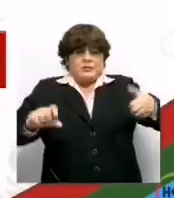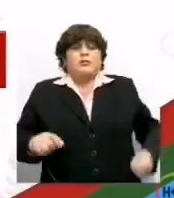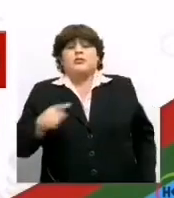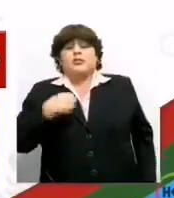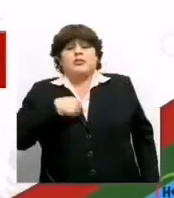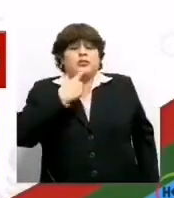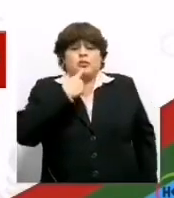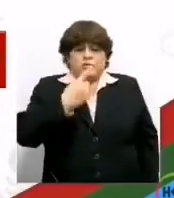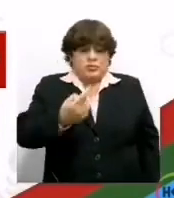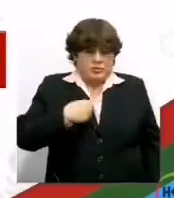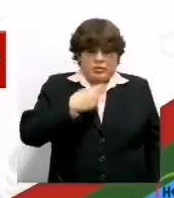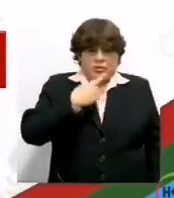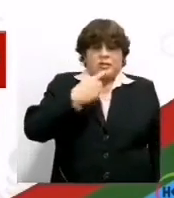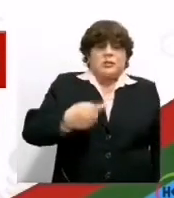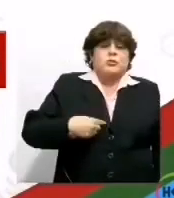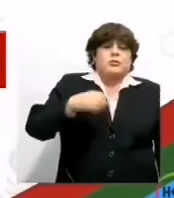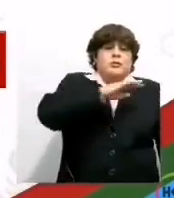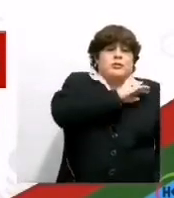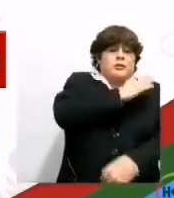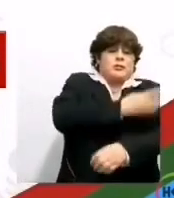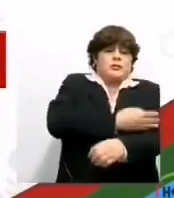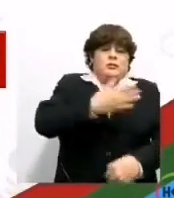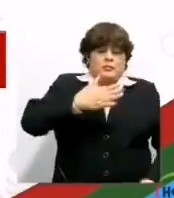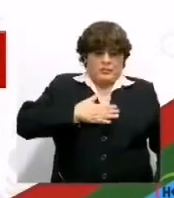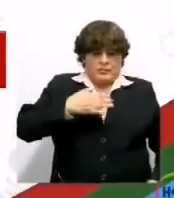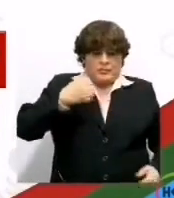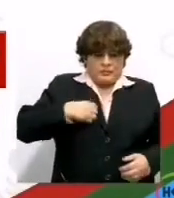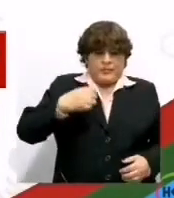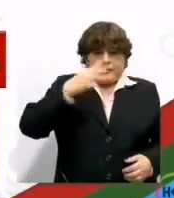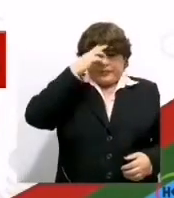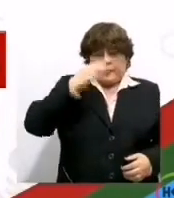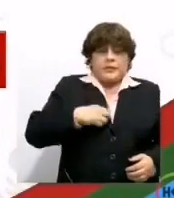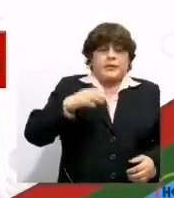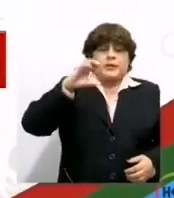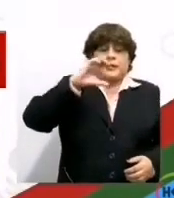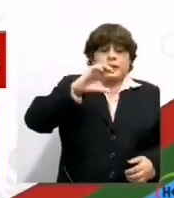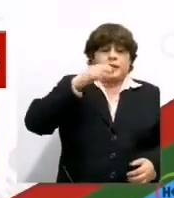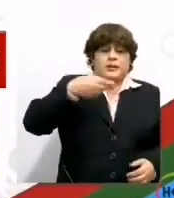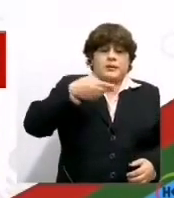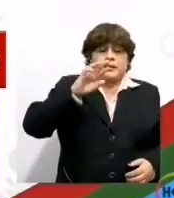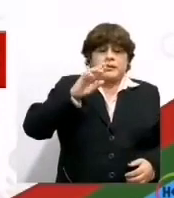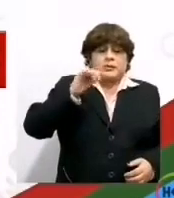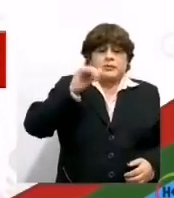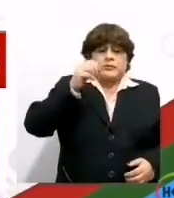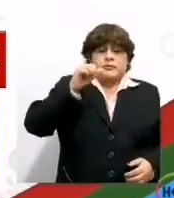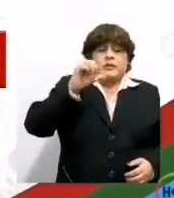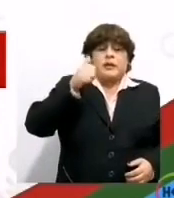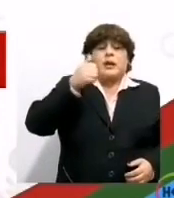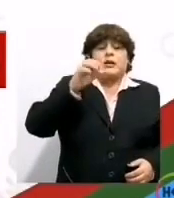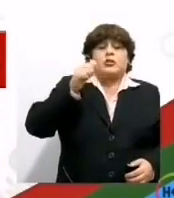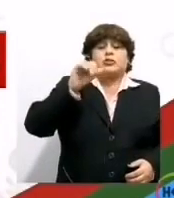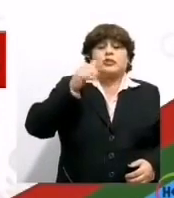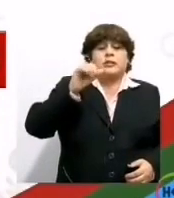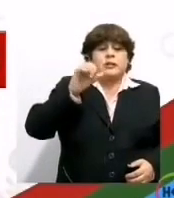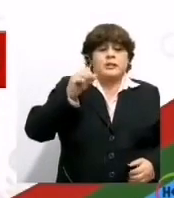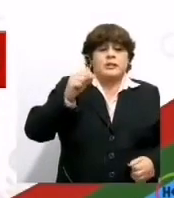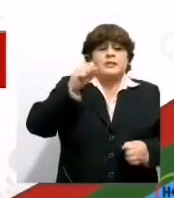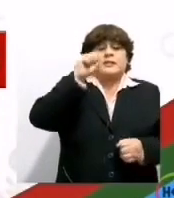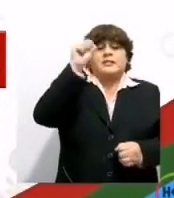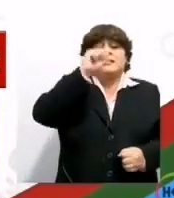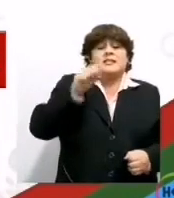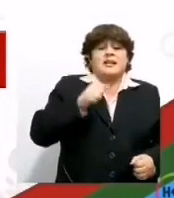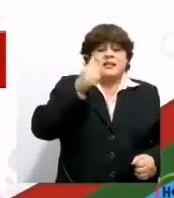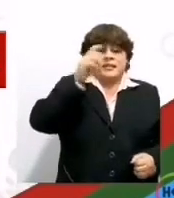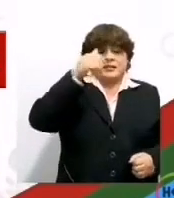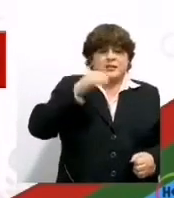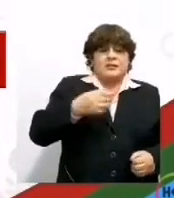digo yo lo dice un hijo de mi paisano Christopher Acosta un sardinero la tierra donde yo vengo y también